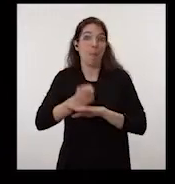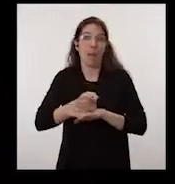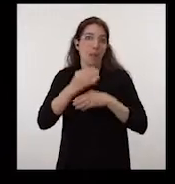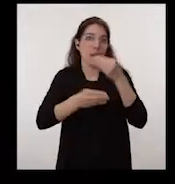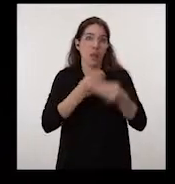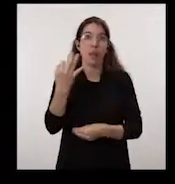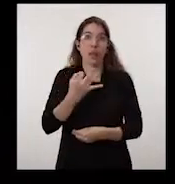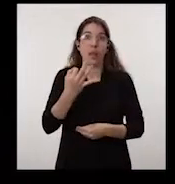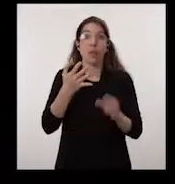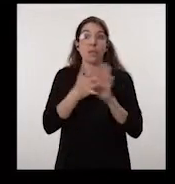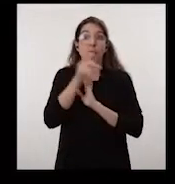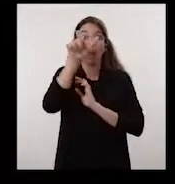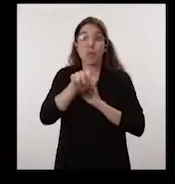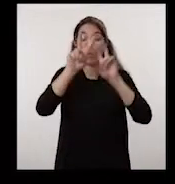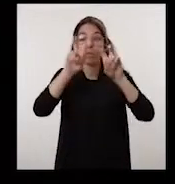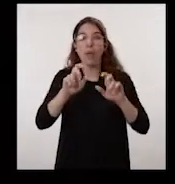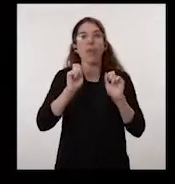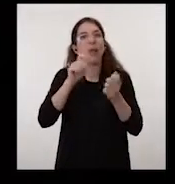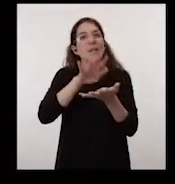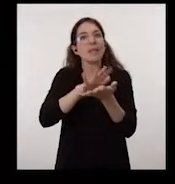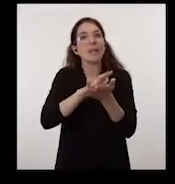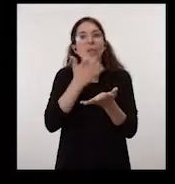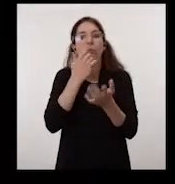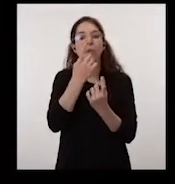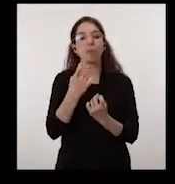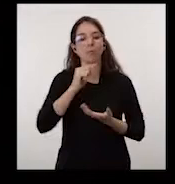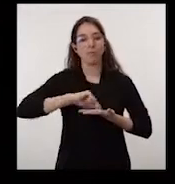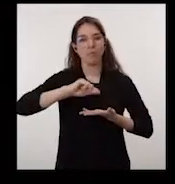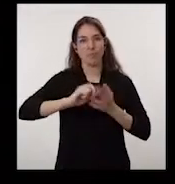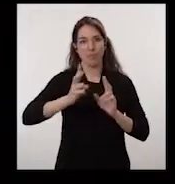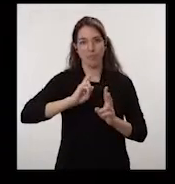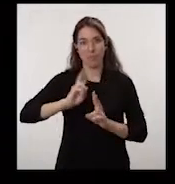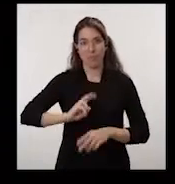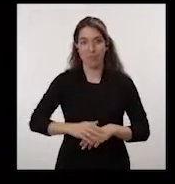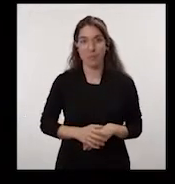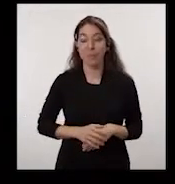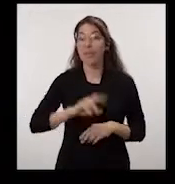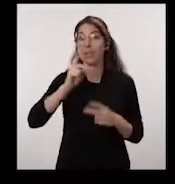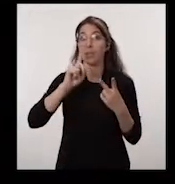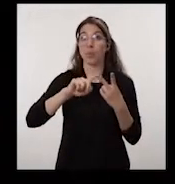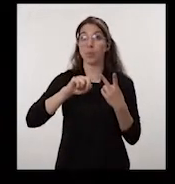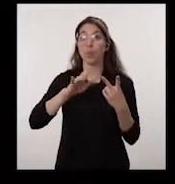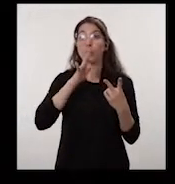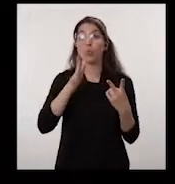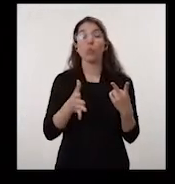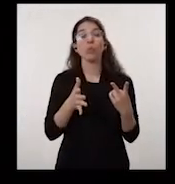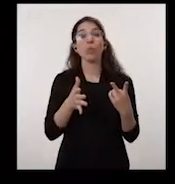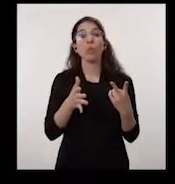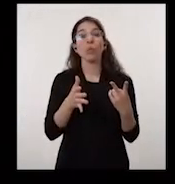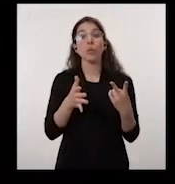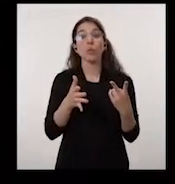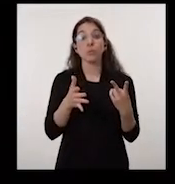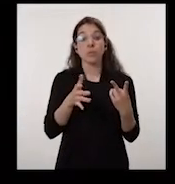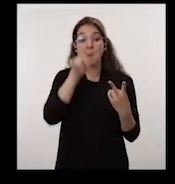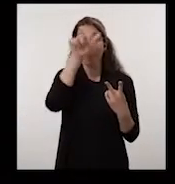y por tanto ofrece tranquilidad a los investigadores cuando rellenan ese formulario en segundo lugar porque estamos hablando de preservar la seguridad y